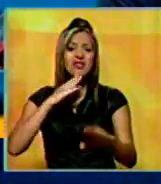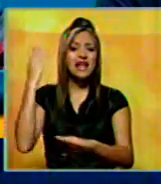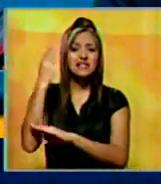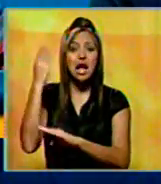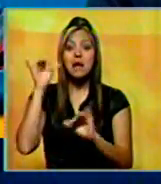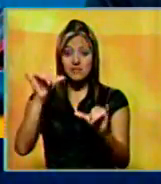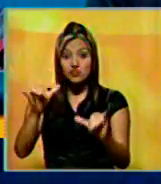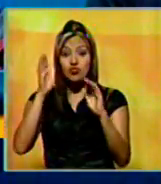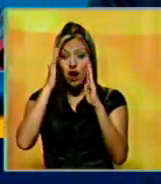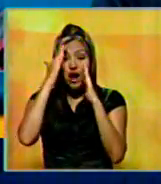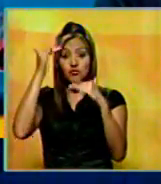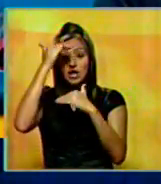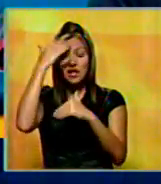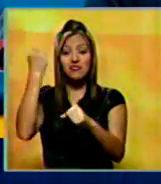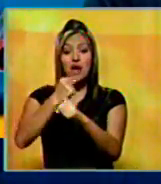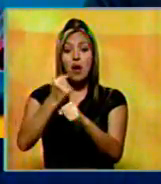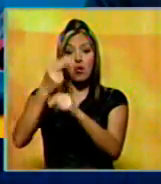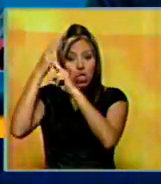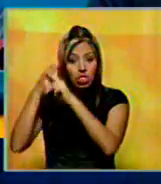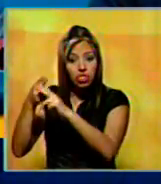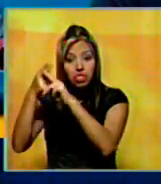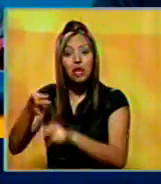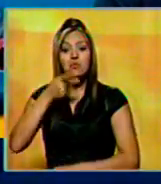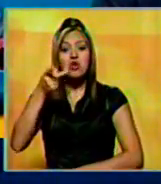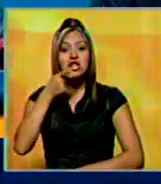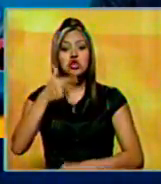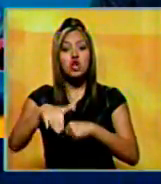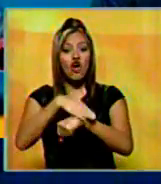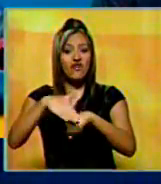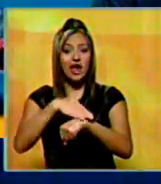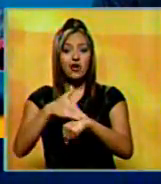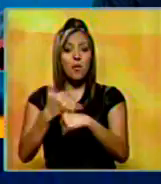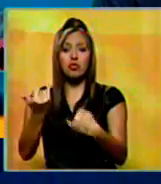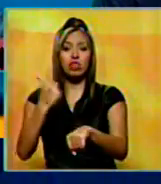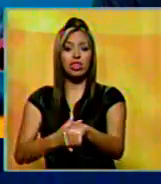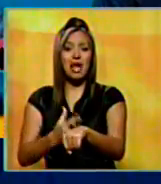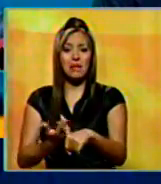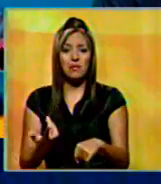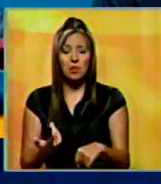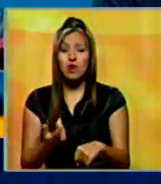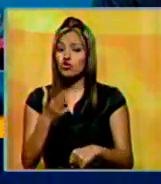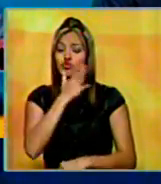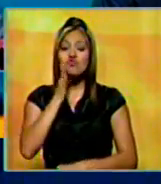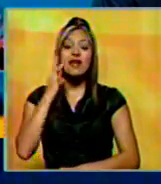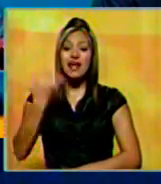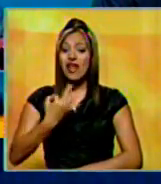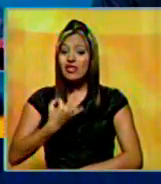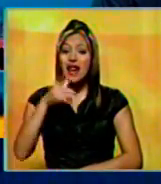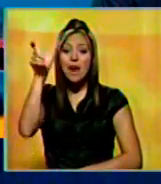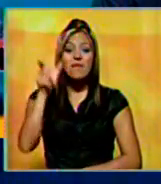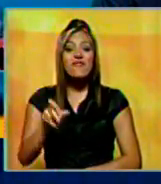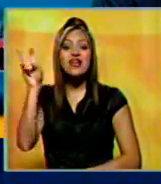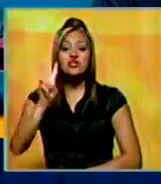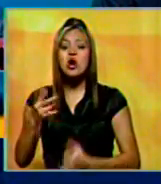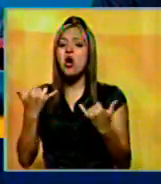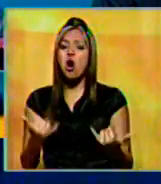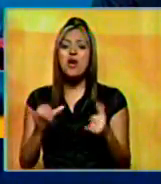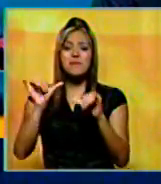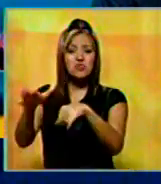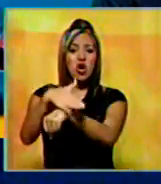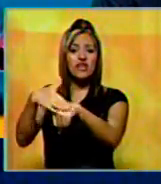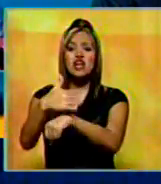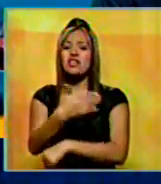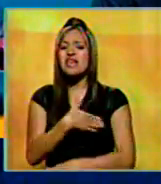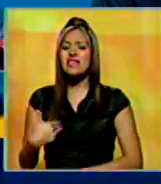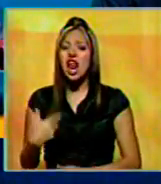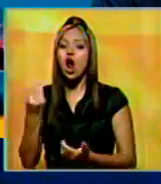al servicio político del régimen o del gobierno de turno, y que no le da garantía a los venezolanos, hoy pretende